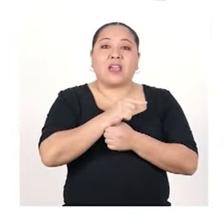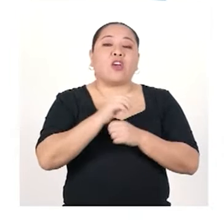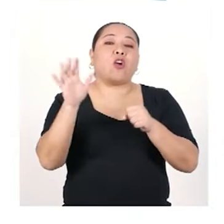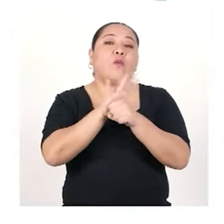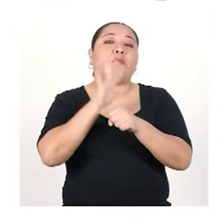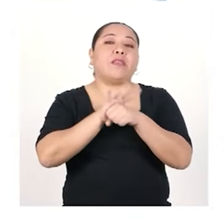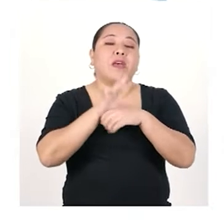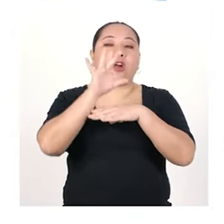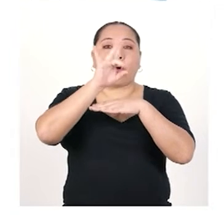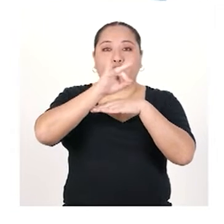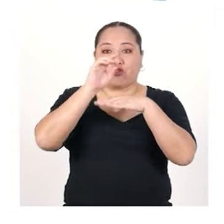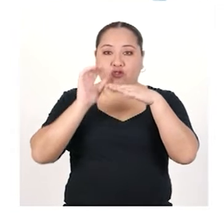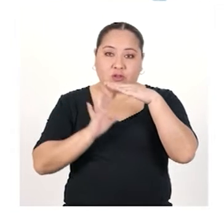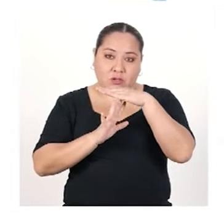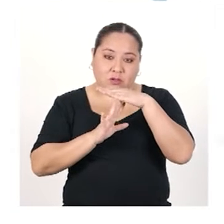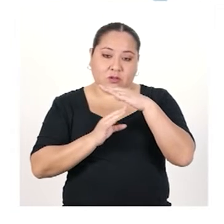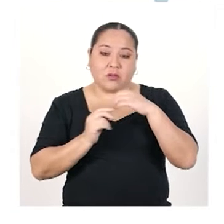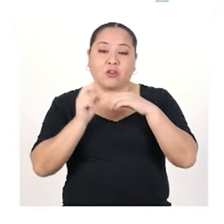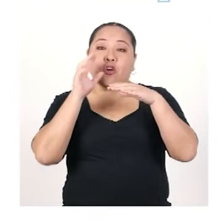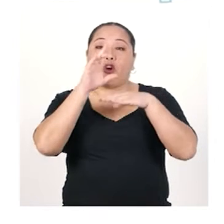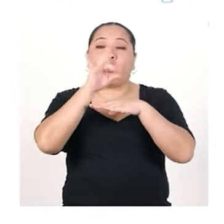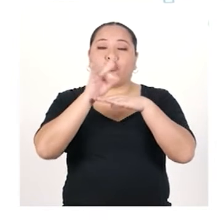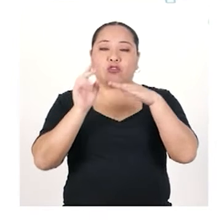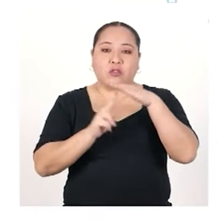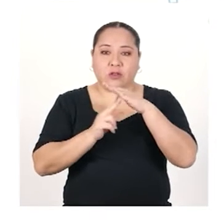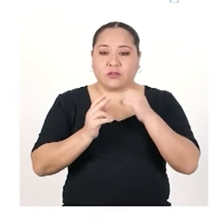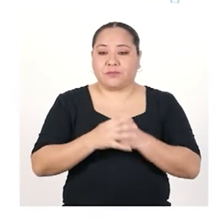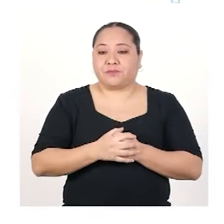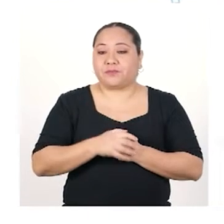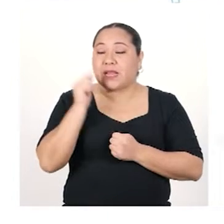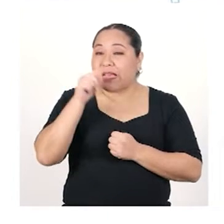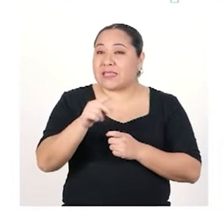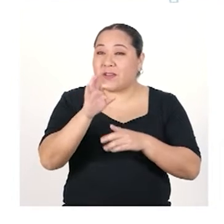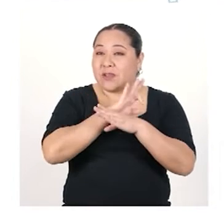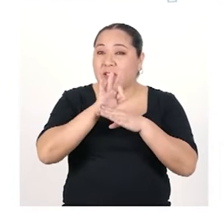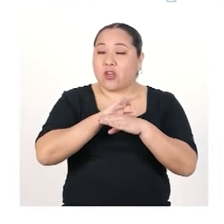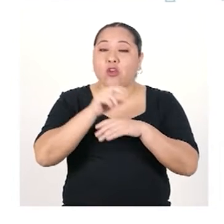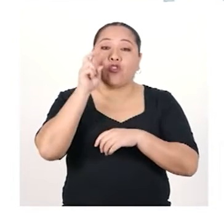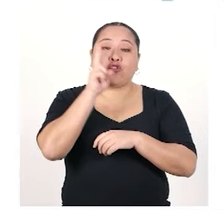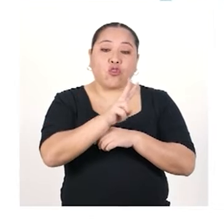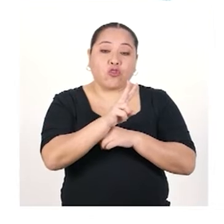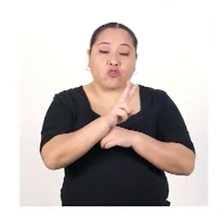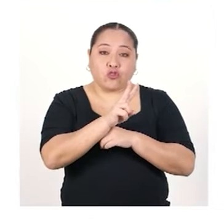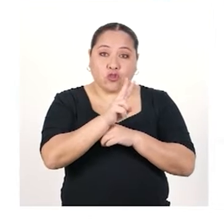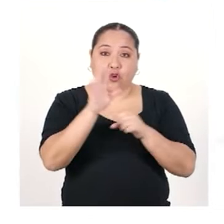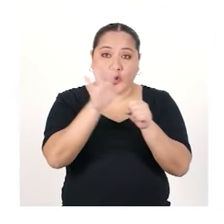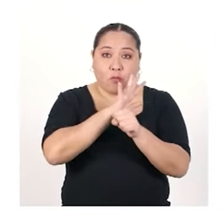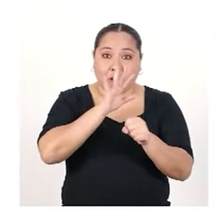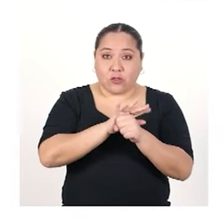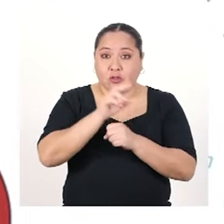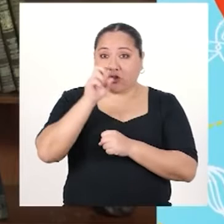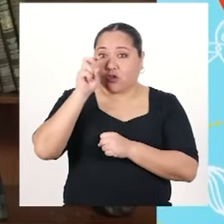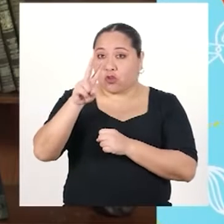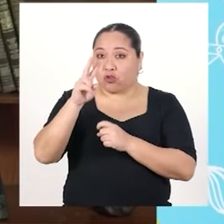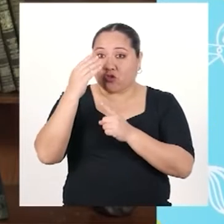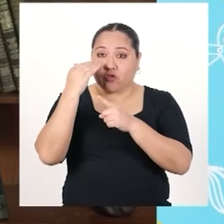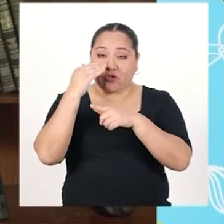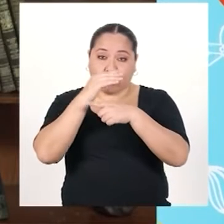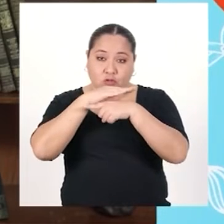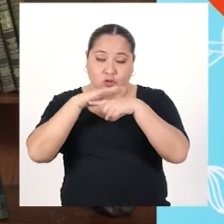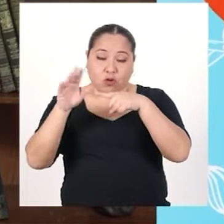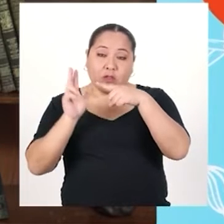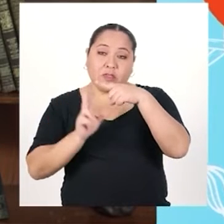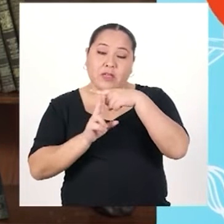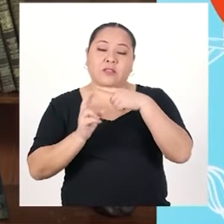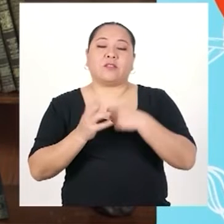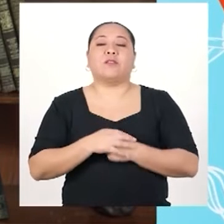el gráfico de la fracción. La fracción también se puede leer como 2 unidades y 2 tercios. Muy